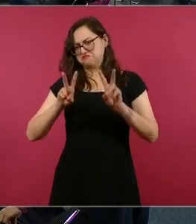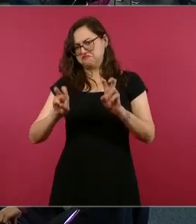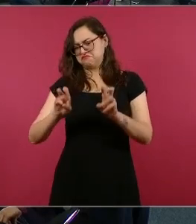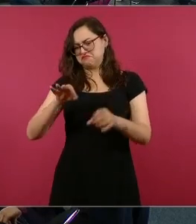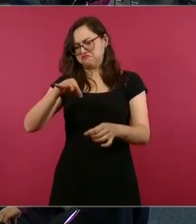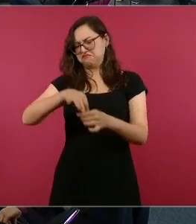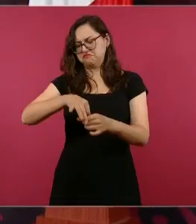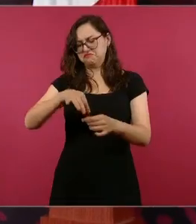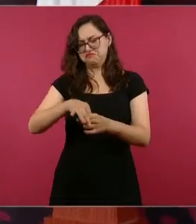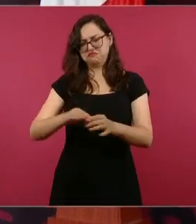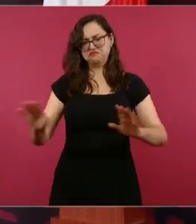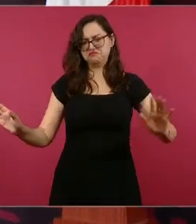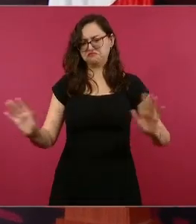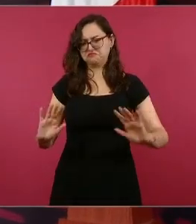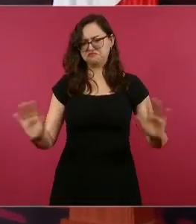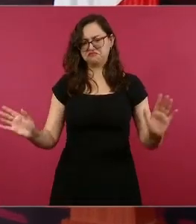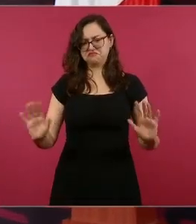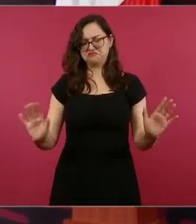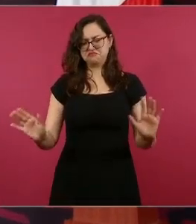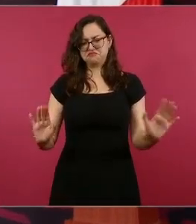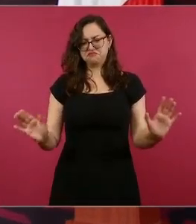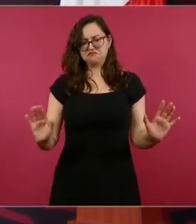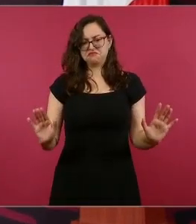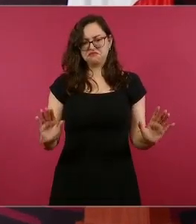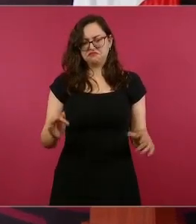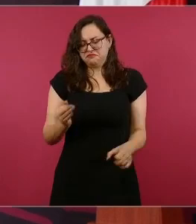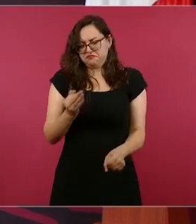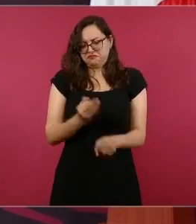electorales, sino…